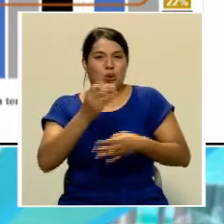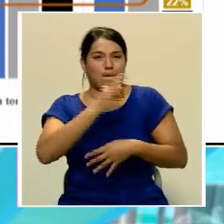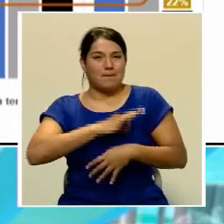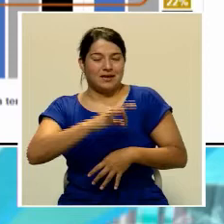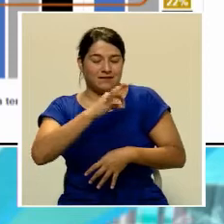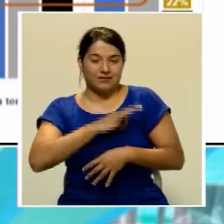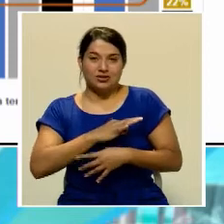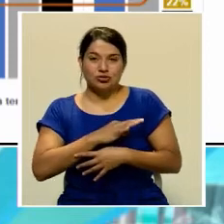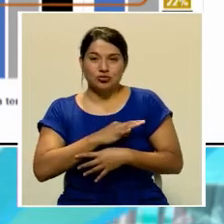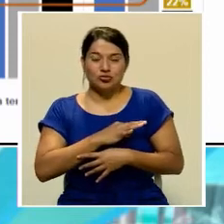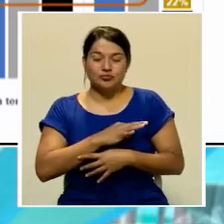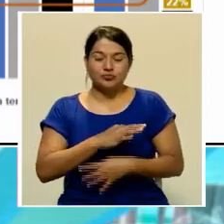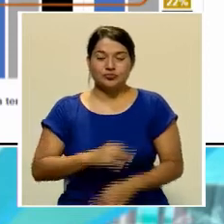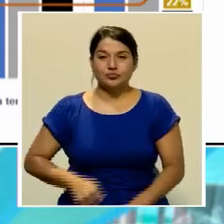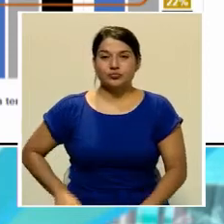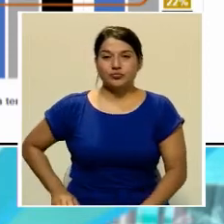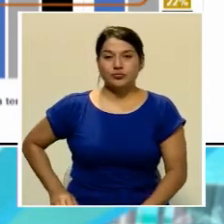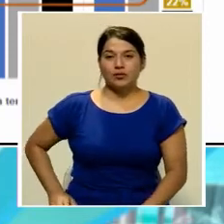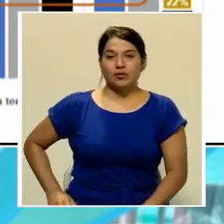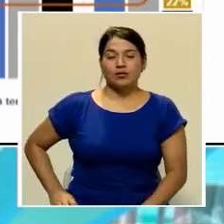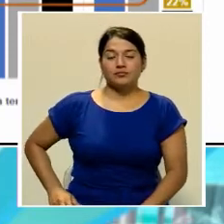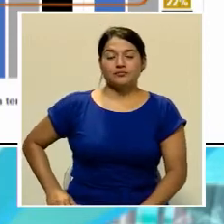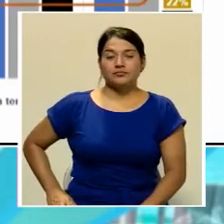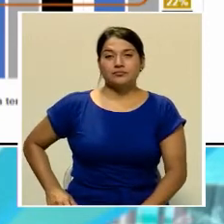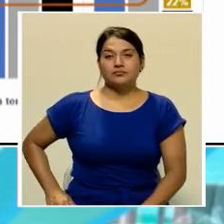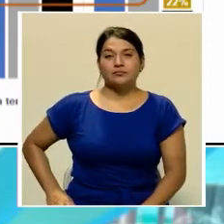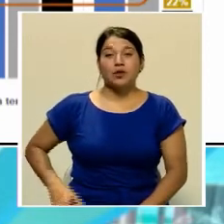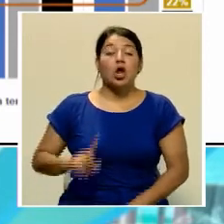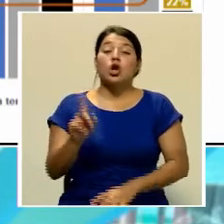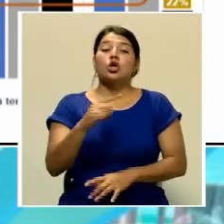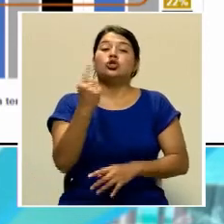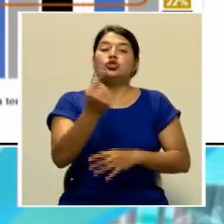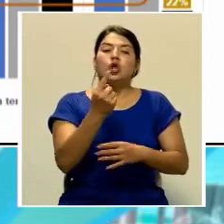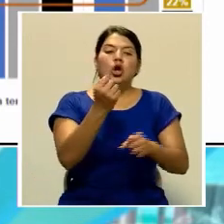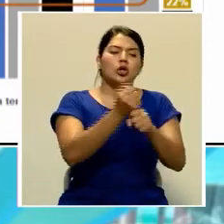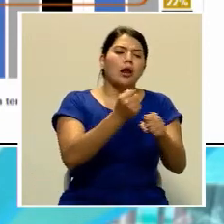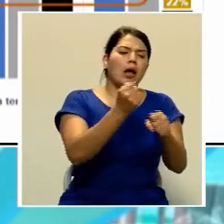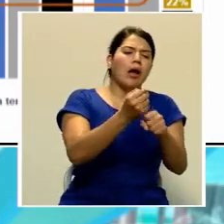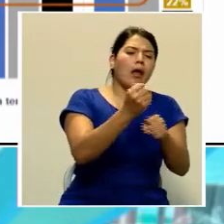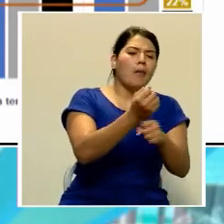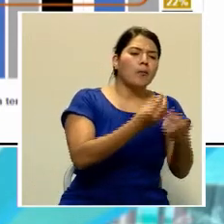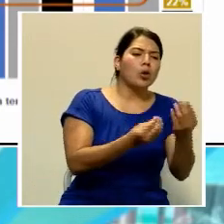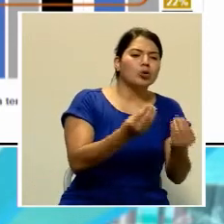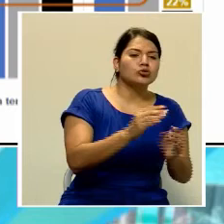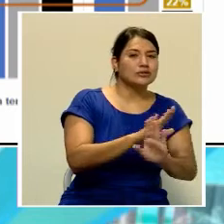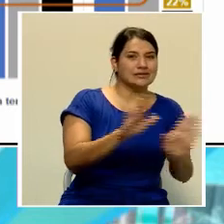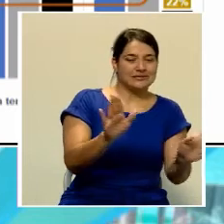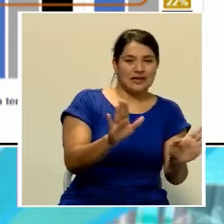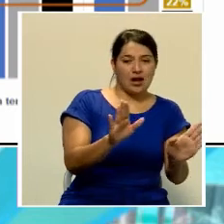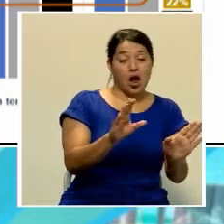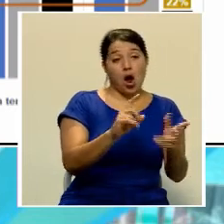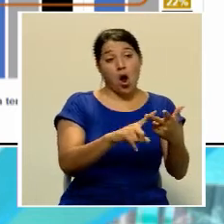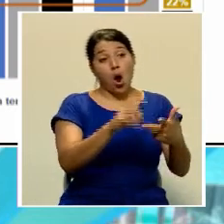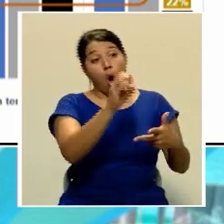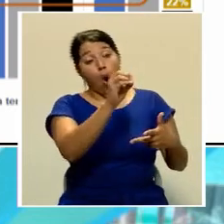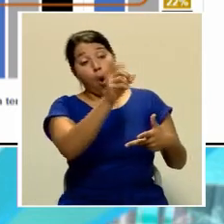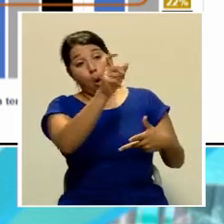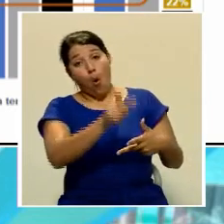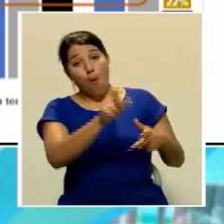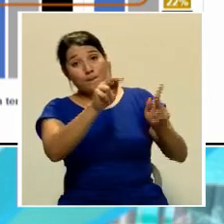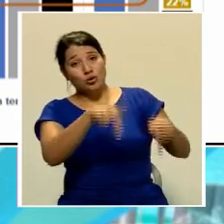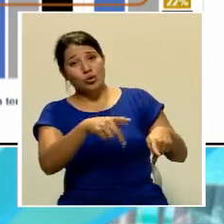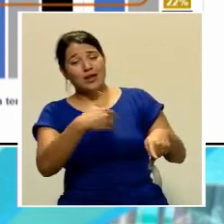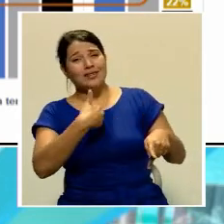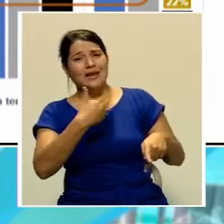tener mejor nivel educativo, no solo, digamos, la parte de la productividad país o del individuo que tiene mejores condiciones